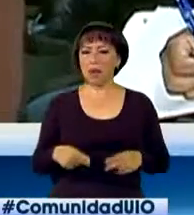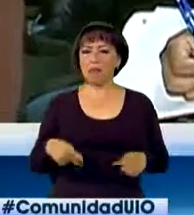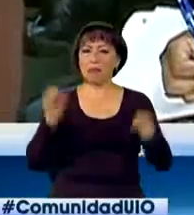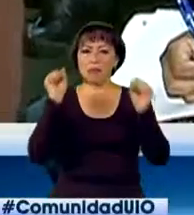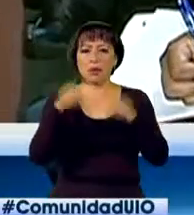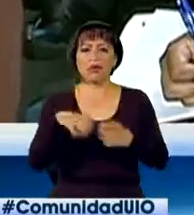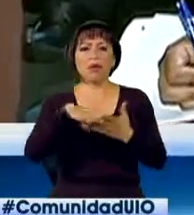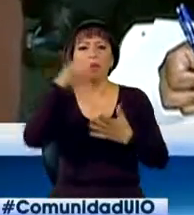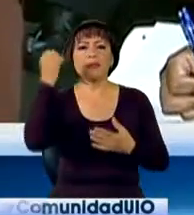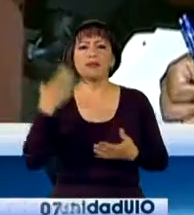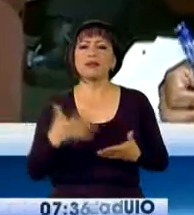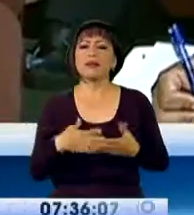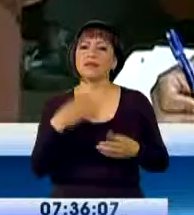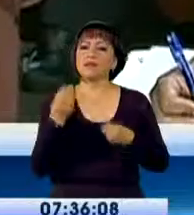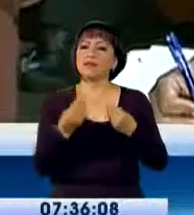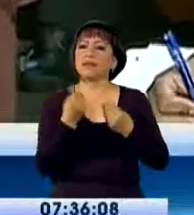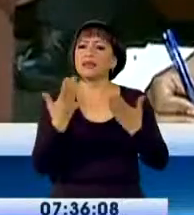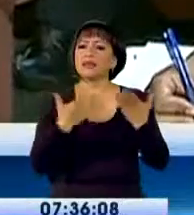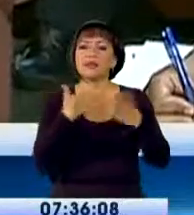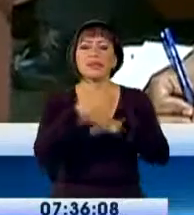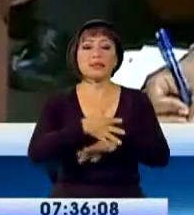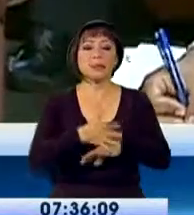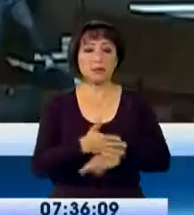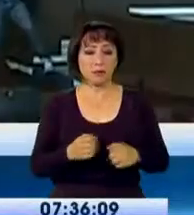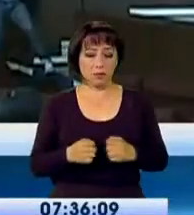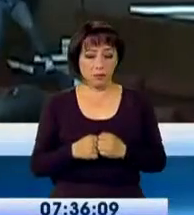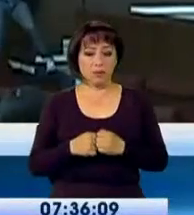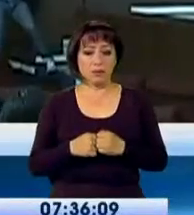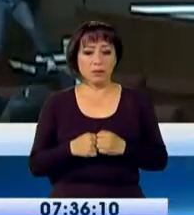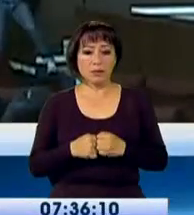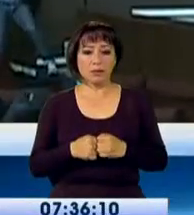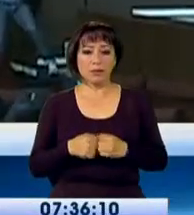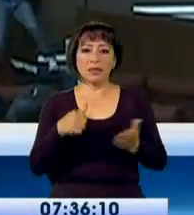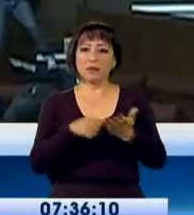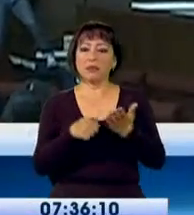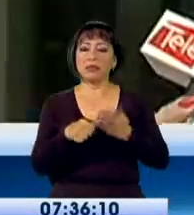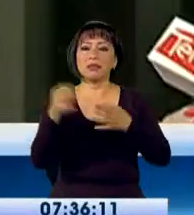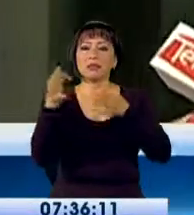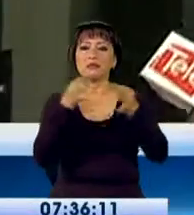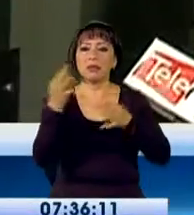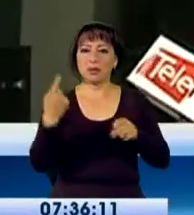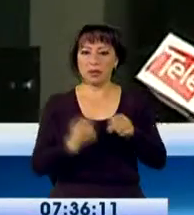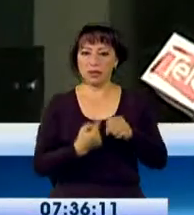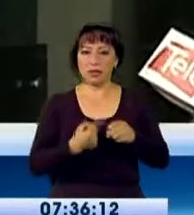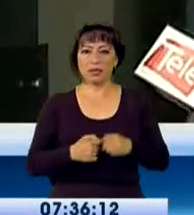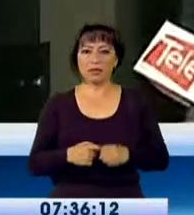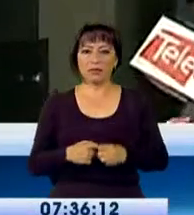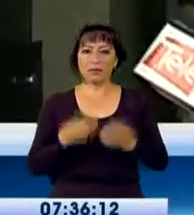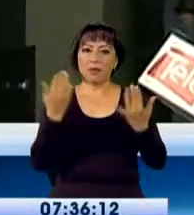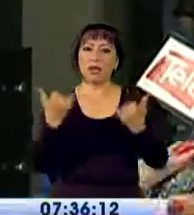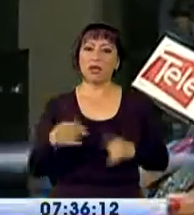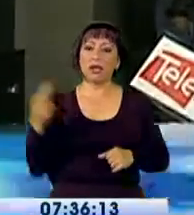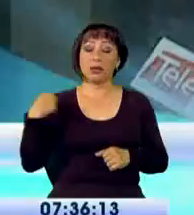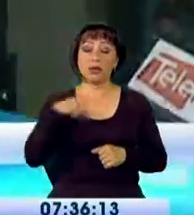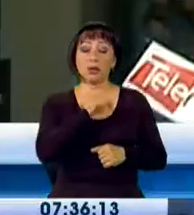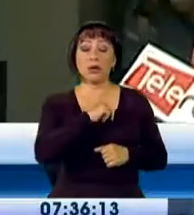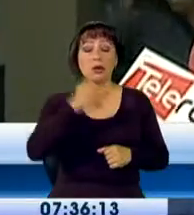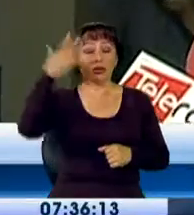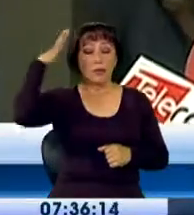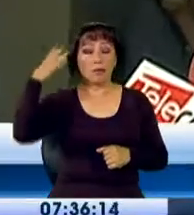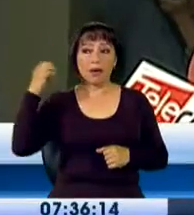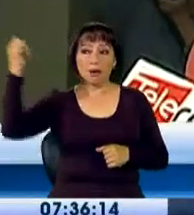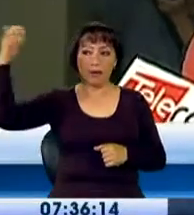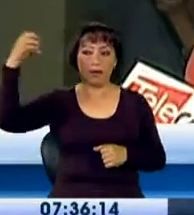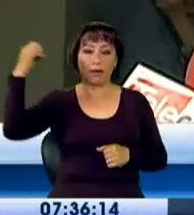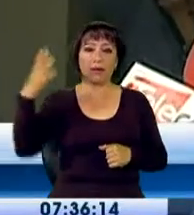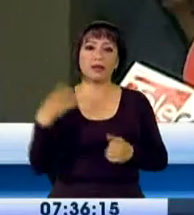en el auditorio del Ministerio de Transporte y Obras Públicas en la ciudad de Quito. Bueno, ahorita que estamos en una alerta amarilla, lo primero que debe